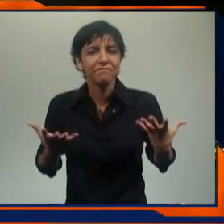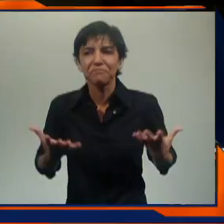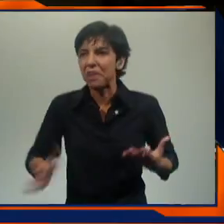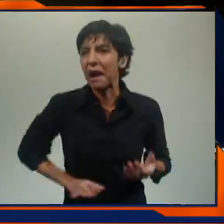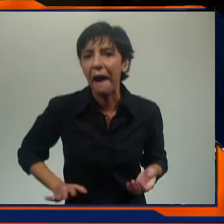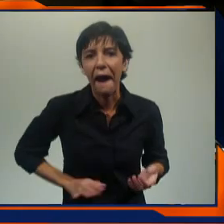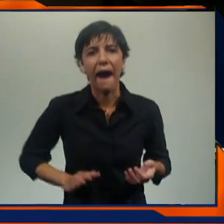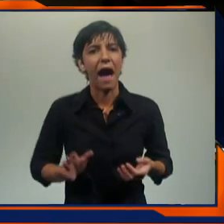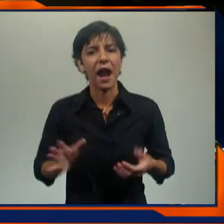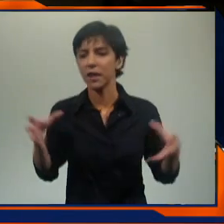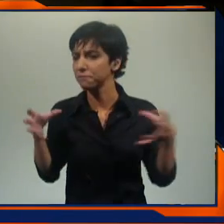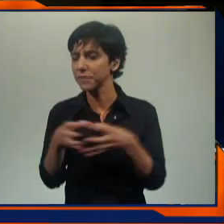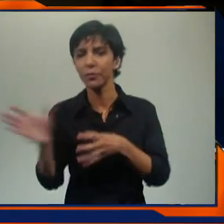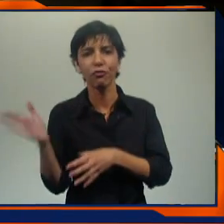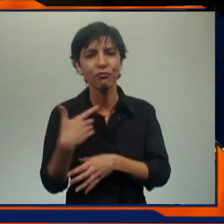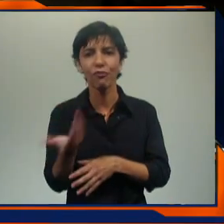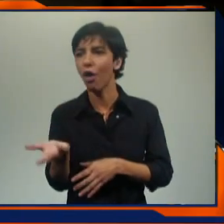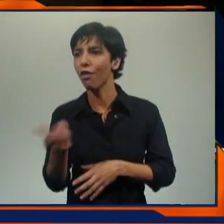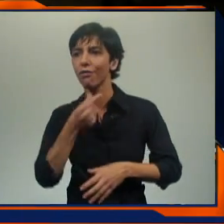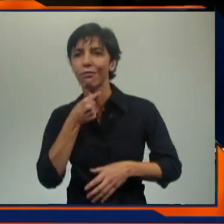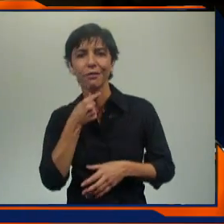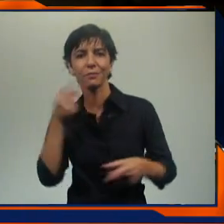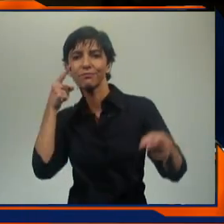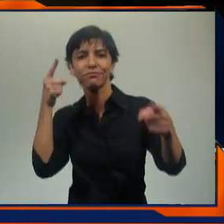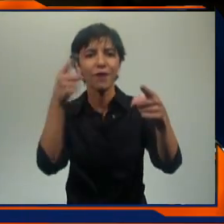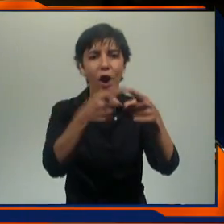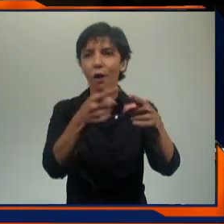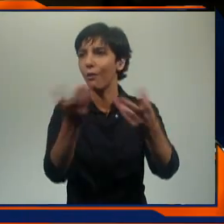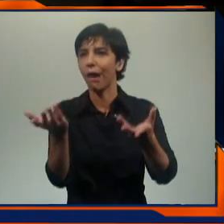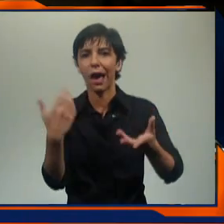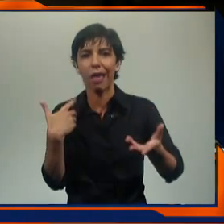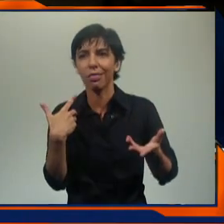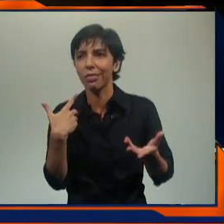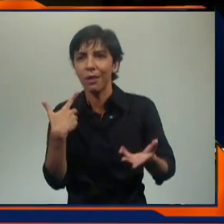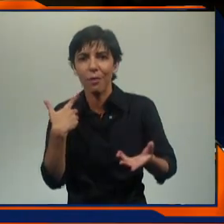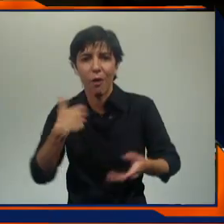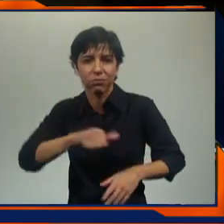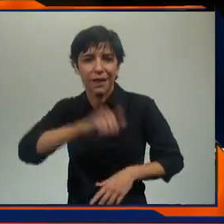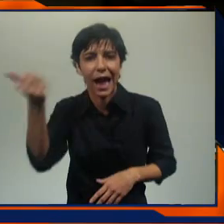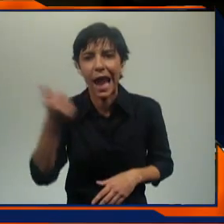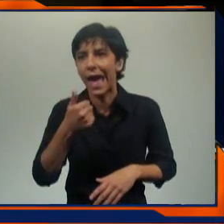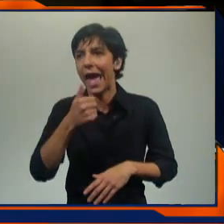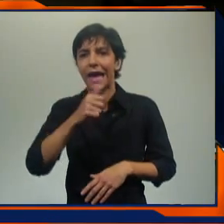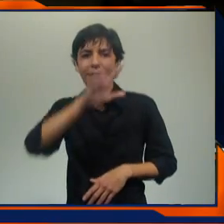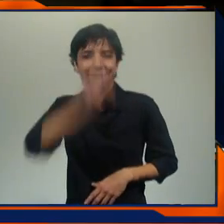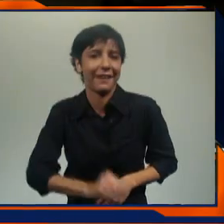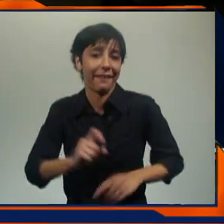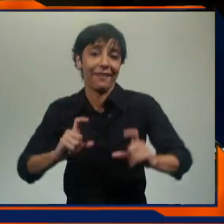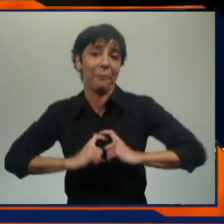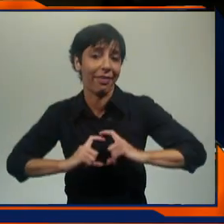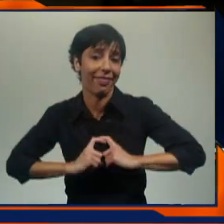motivado, muy miras a traer lo mejor posible a Chile, sí, traer lo mejor, ser medallista